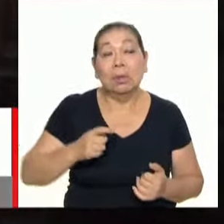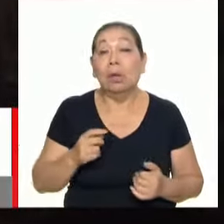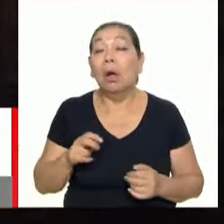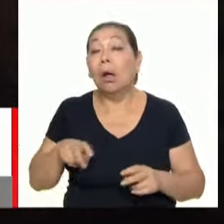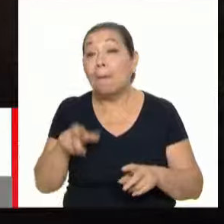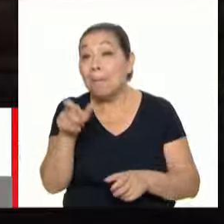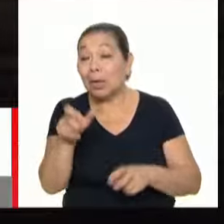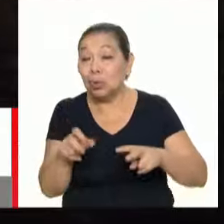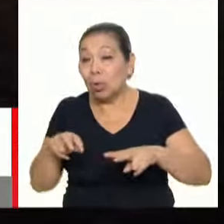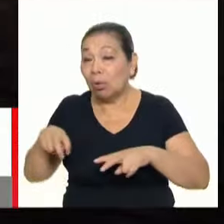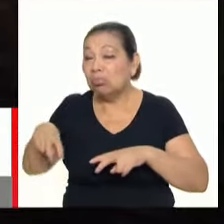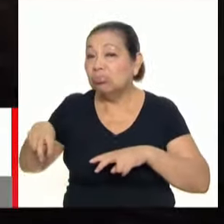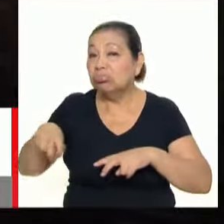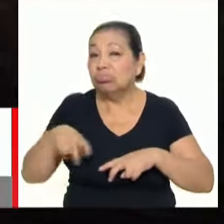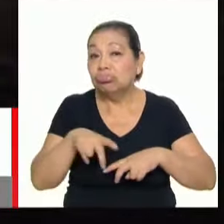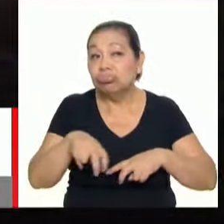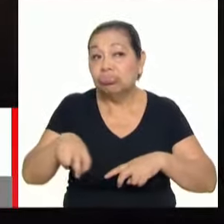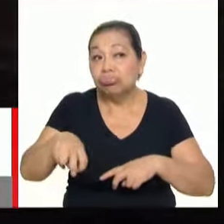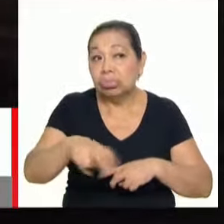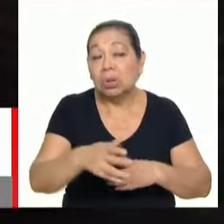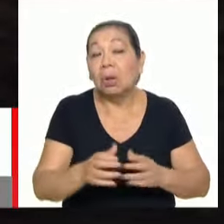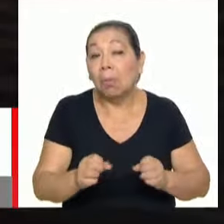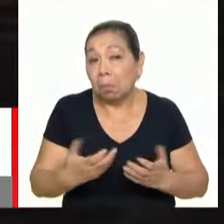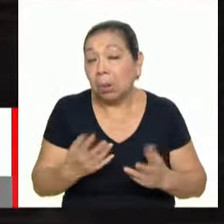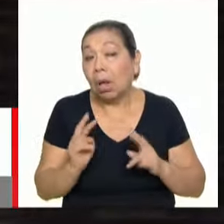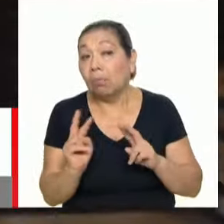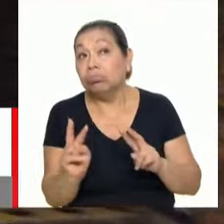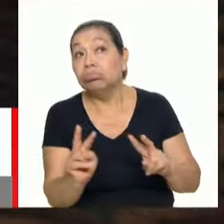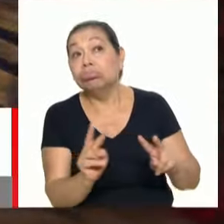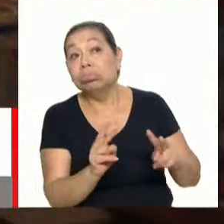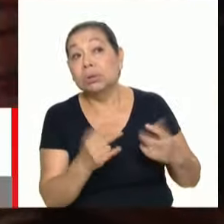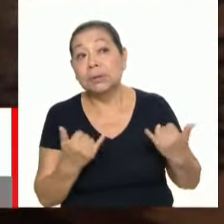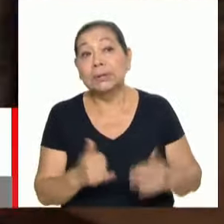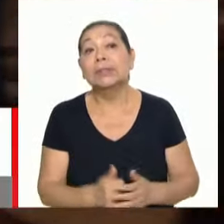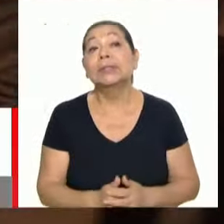recorridos con la finalidad de que se pueda verificar,